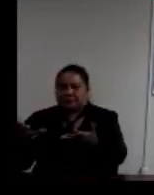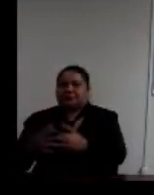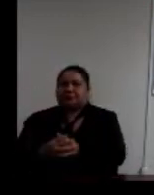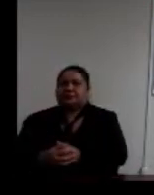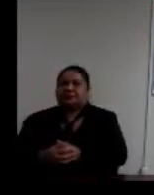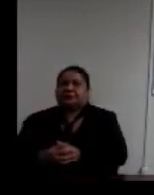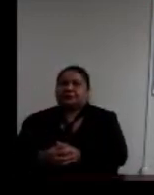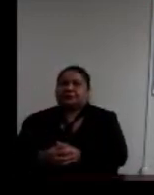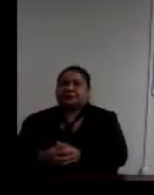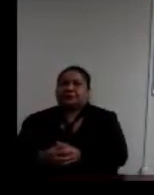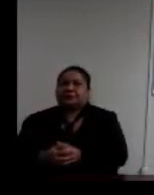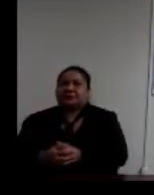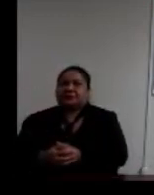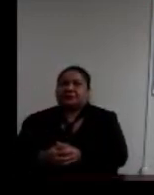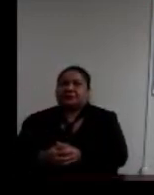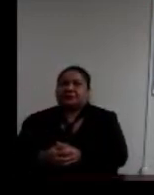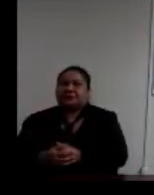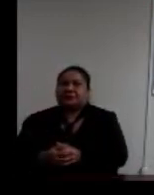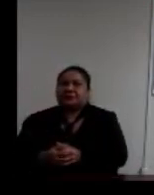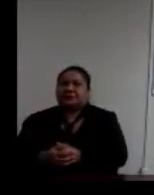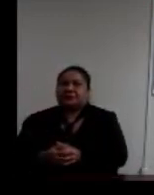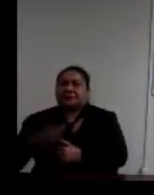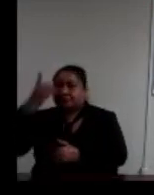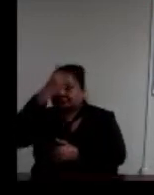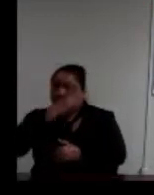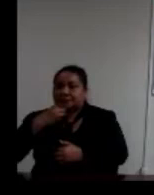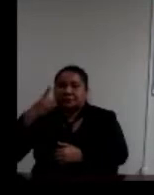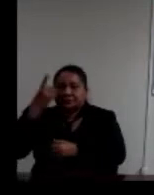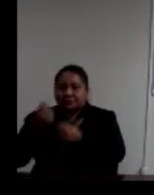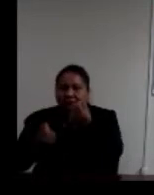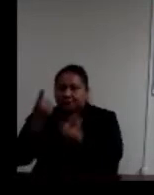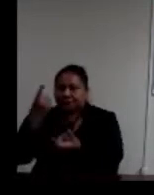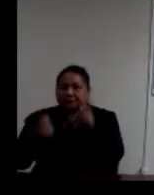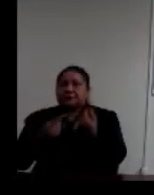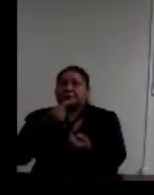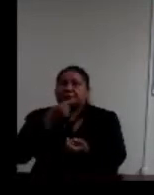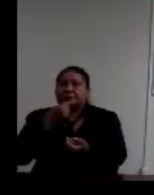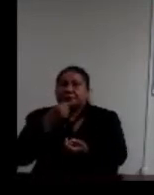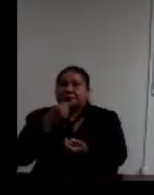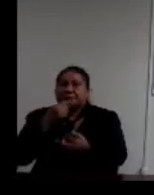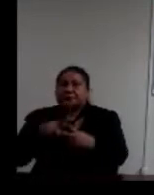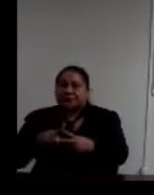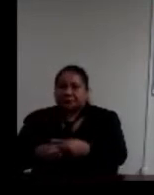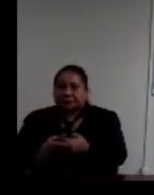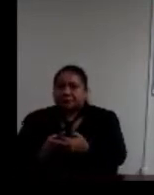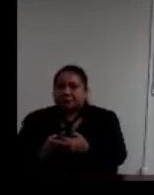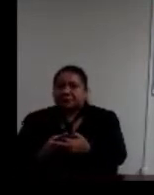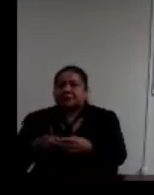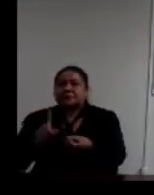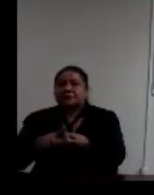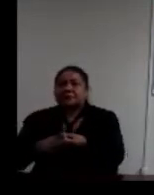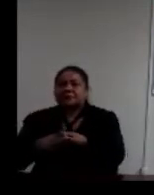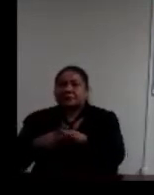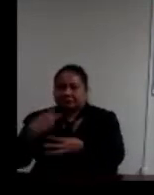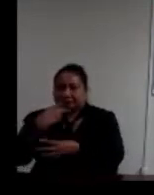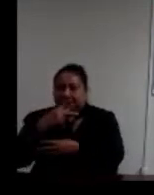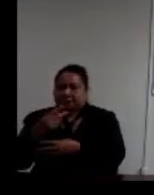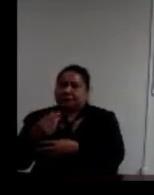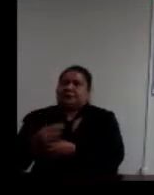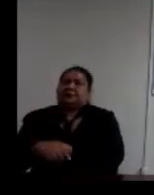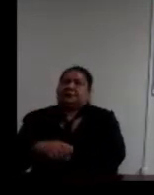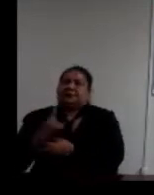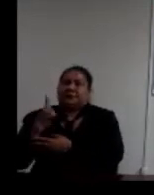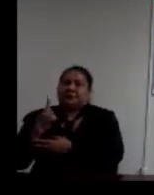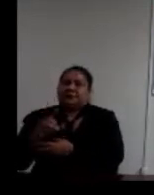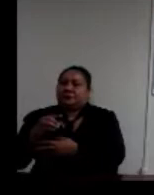porque es uno de los diagnósticos principales por los cuales los niños son canalizados con nosotros. Porque el niño